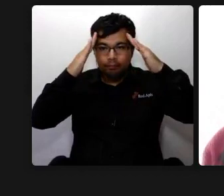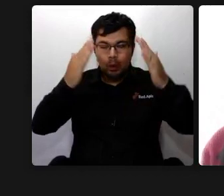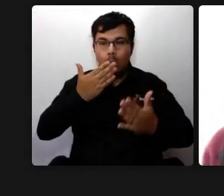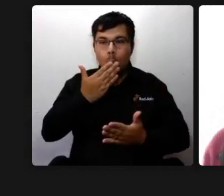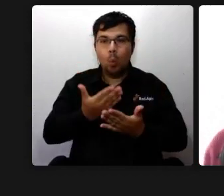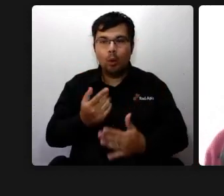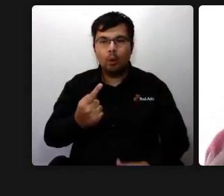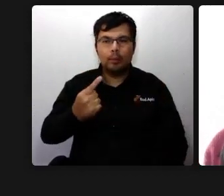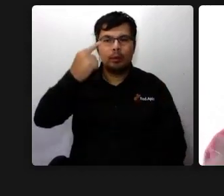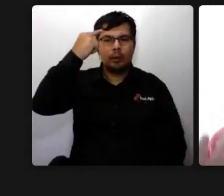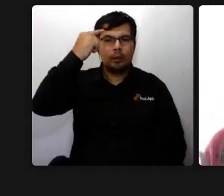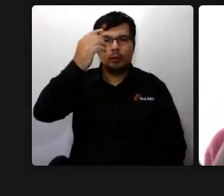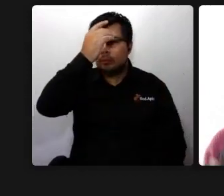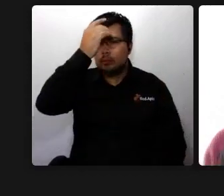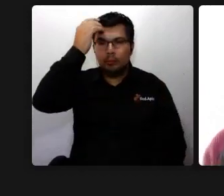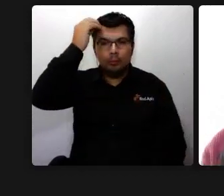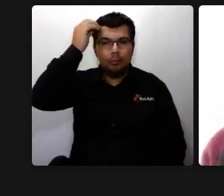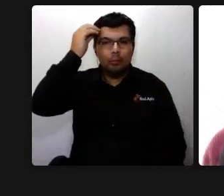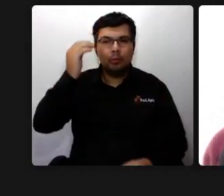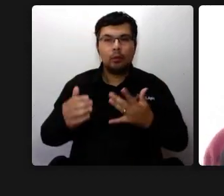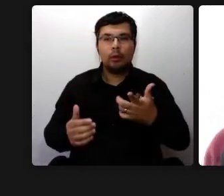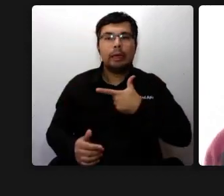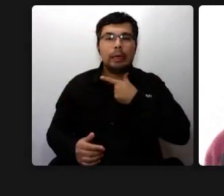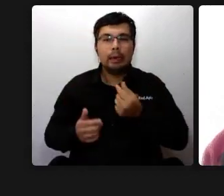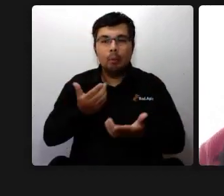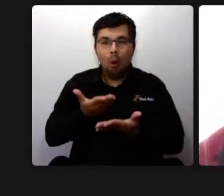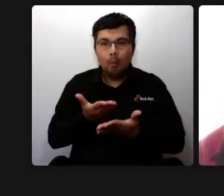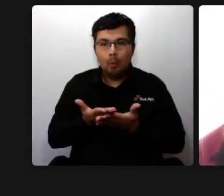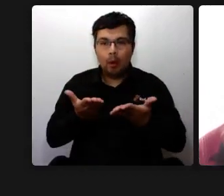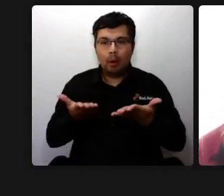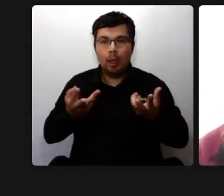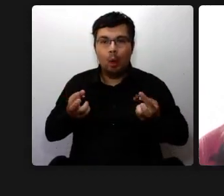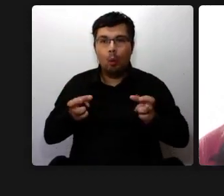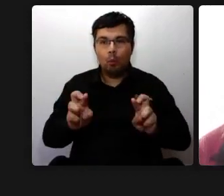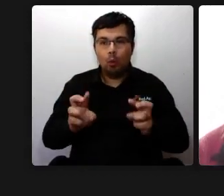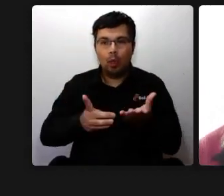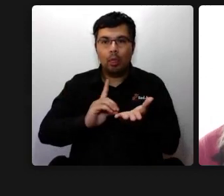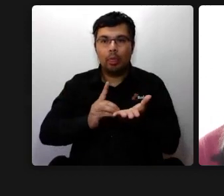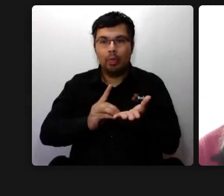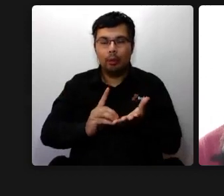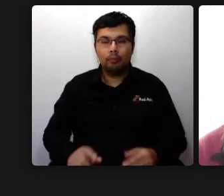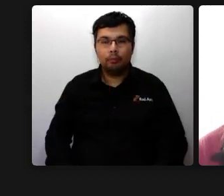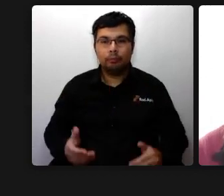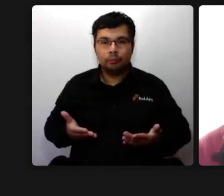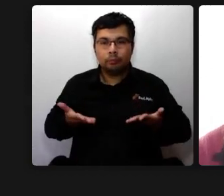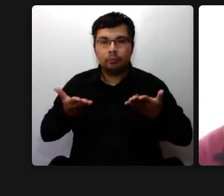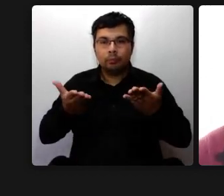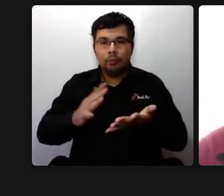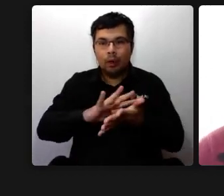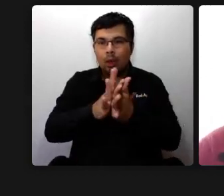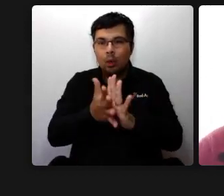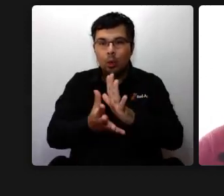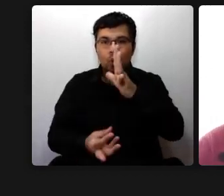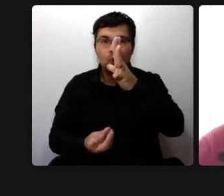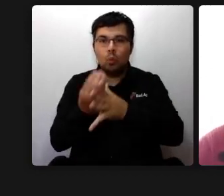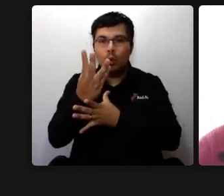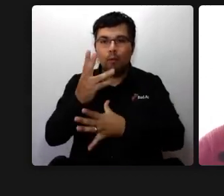que queremos sacar partido a esta oportunidad de digitalizar y llegar a todos estos nuevos clientes,